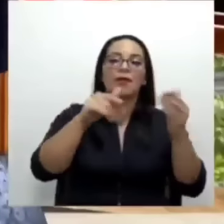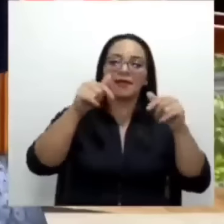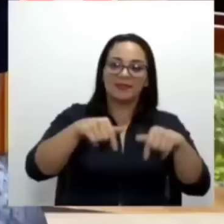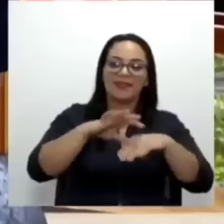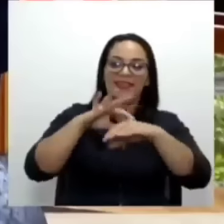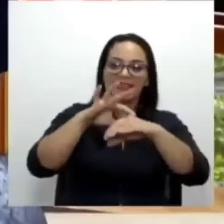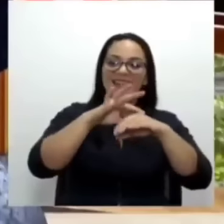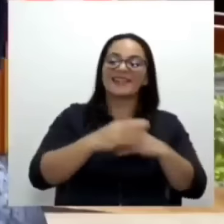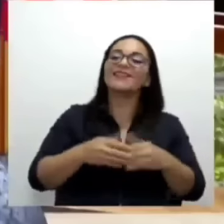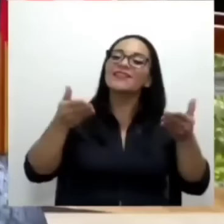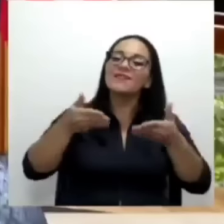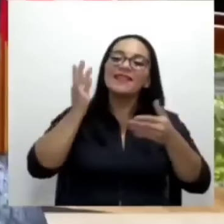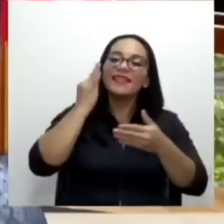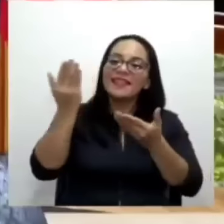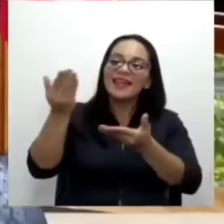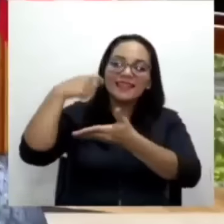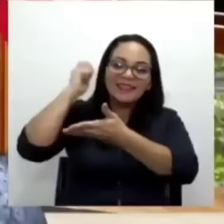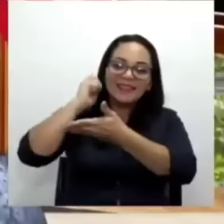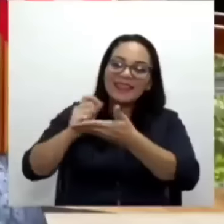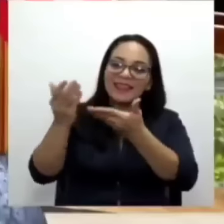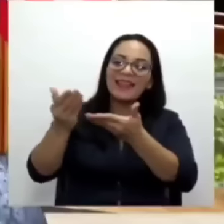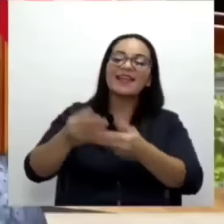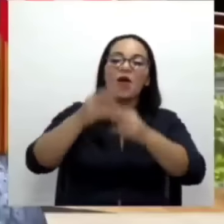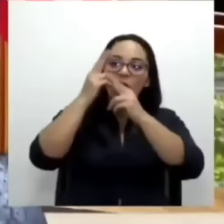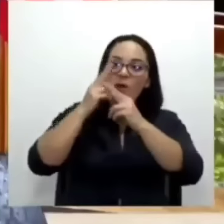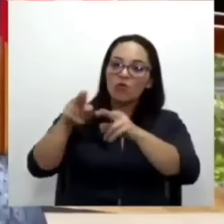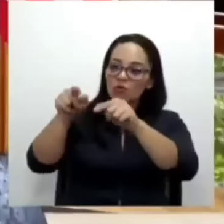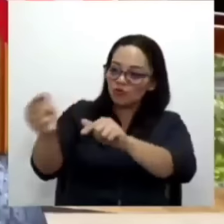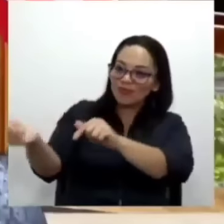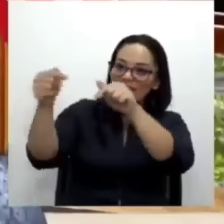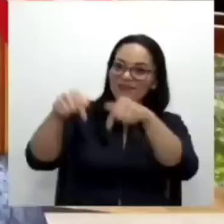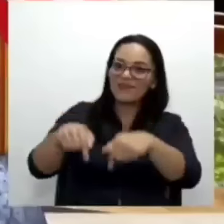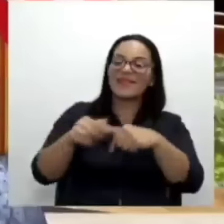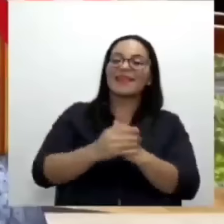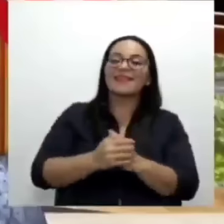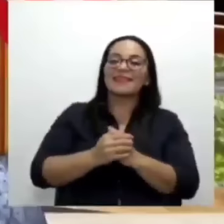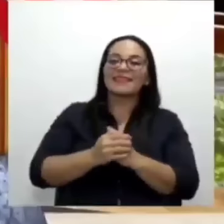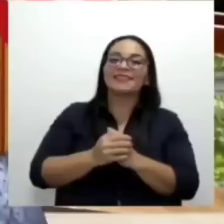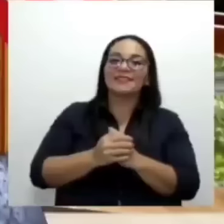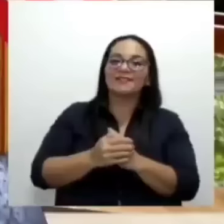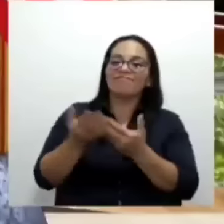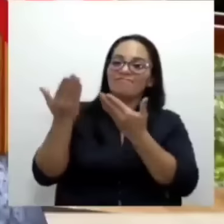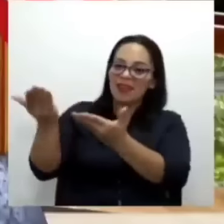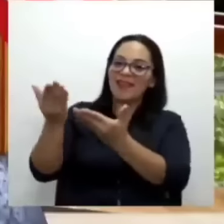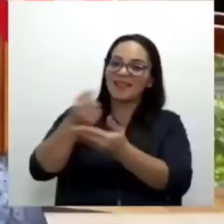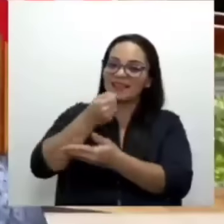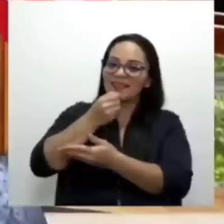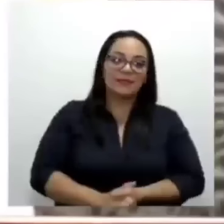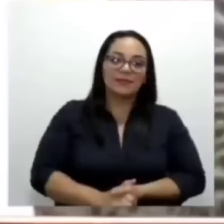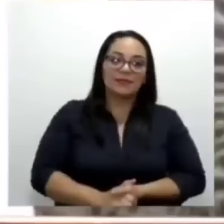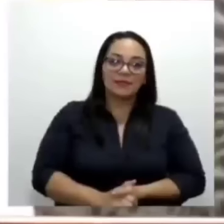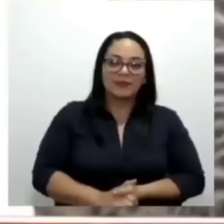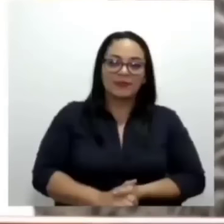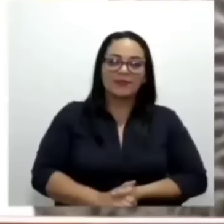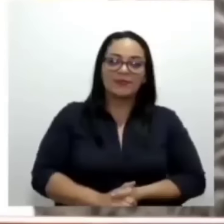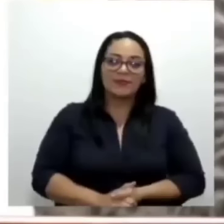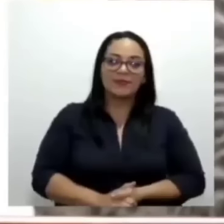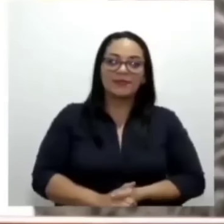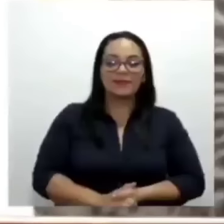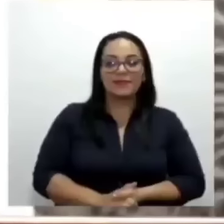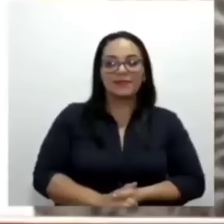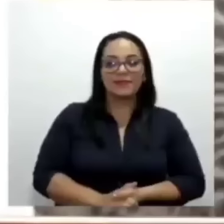Bienvenida, señora secretaria. Es un honor tenerla aquí. Los micrófonos son suyos. Muchísimas gracias.